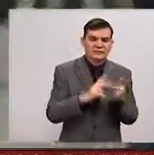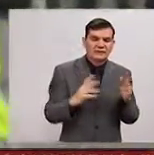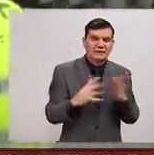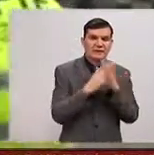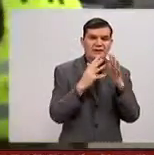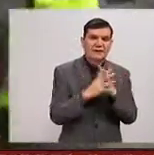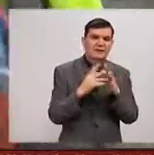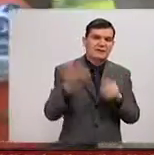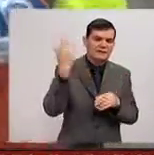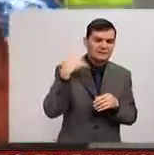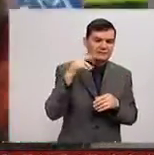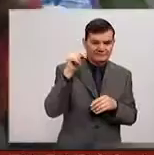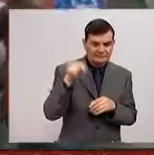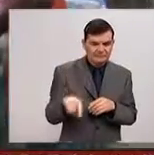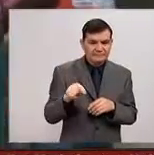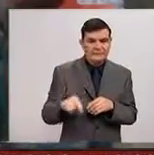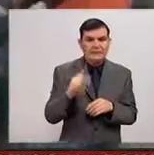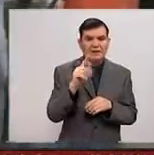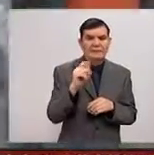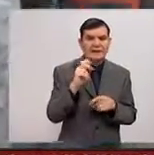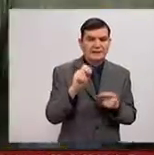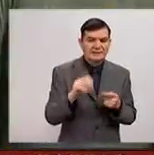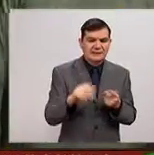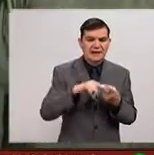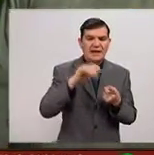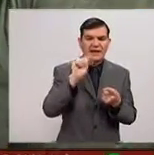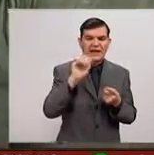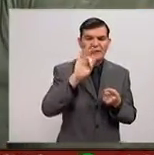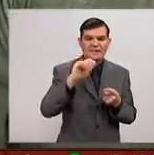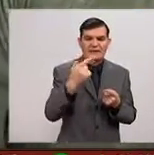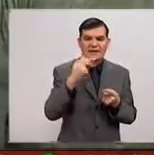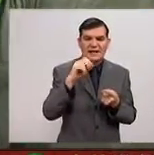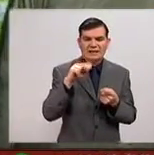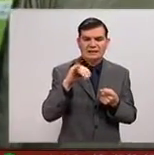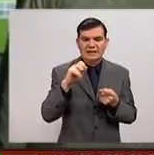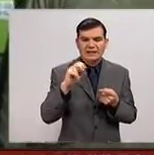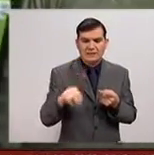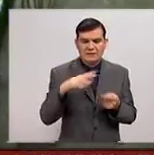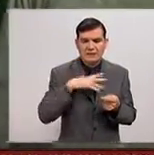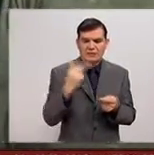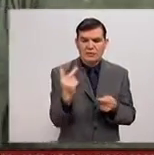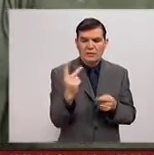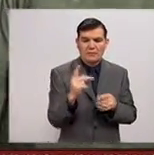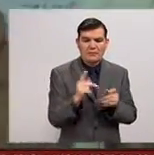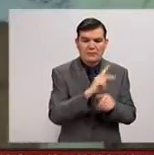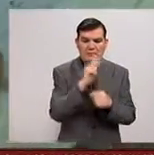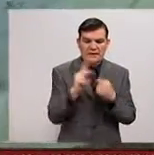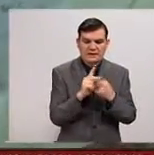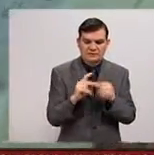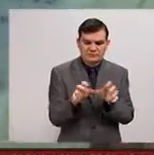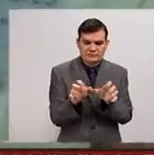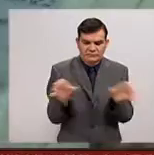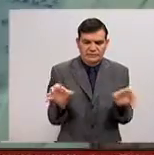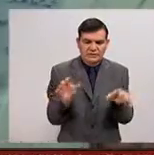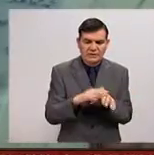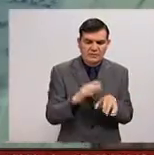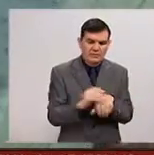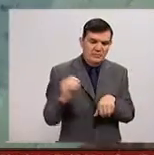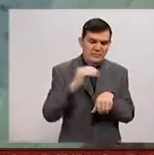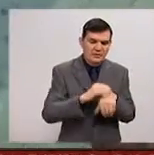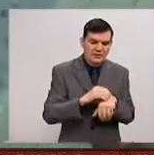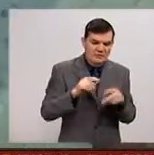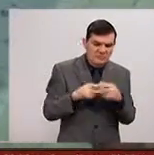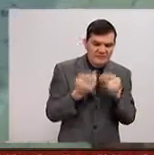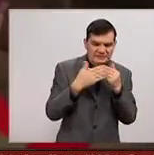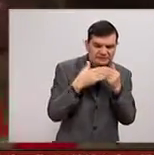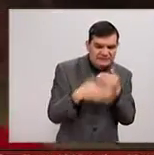que recordar que justamente Afganistán y Pakistán son dos países que nacieron y que se tuvieron que configurar a